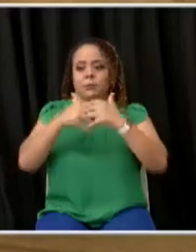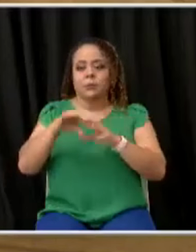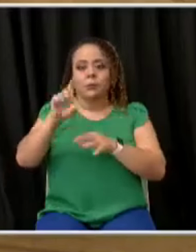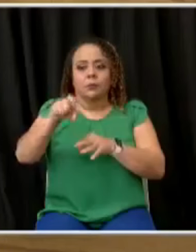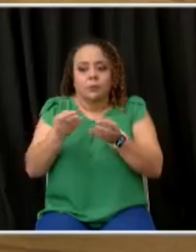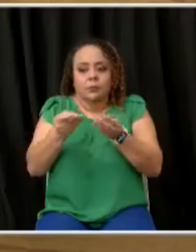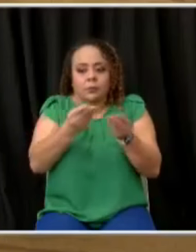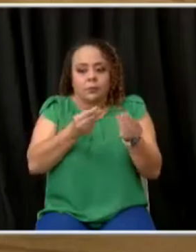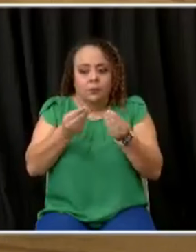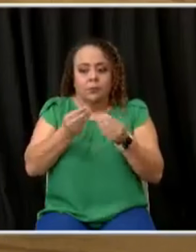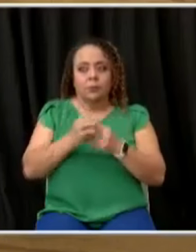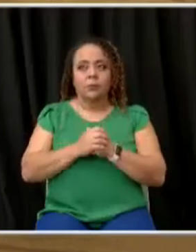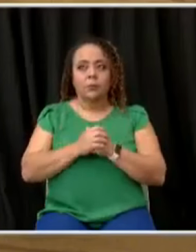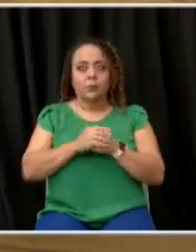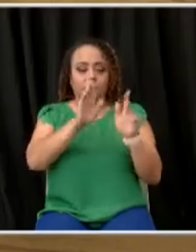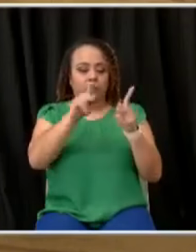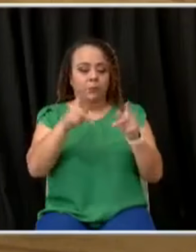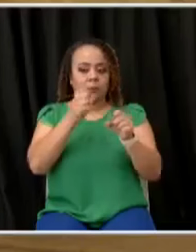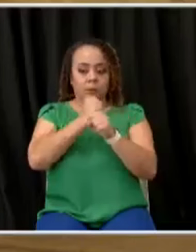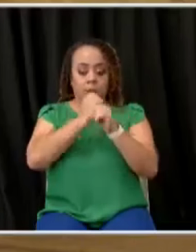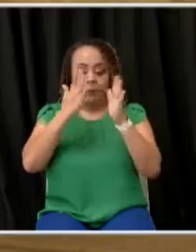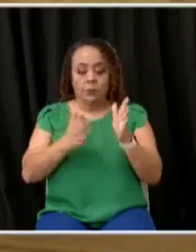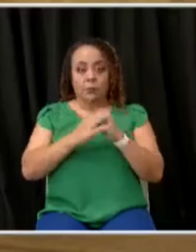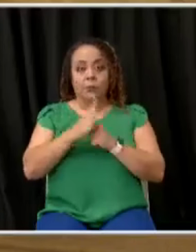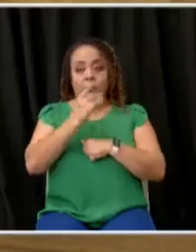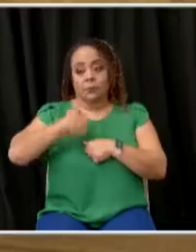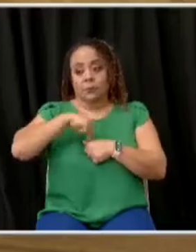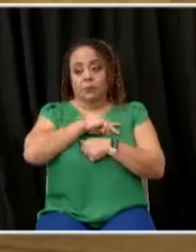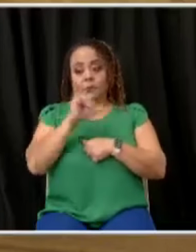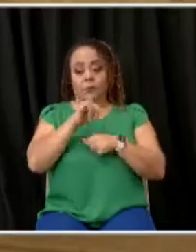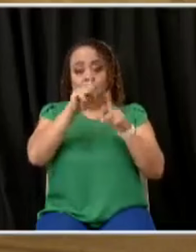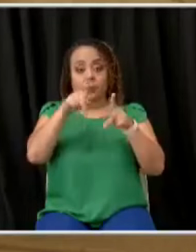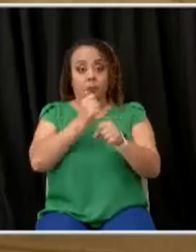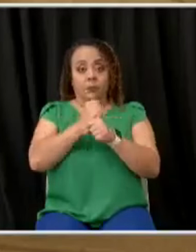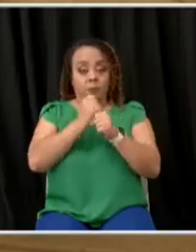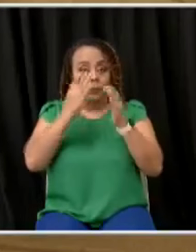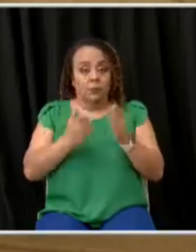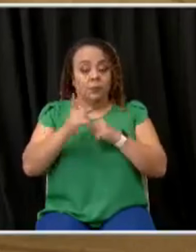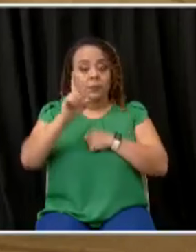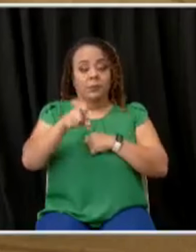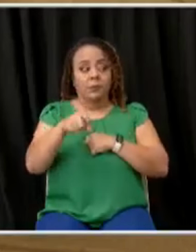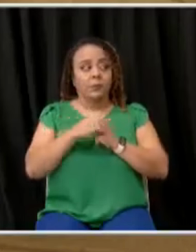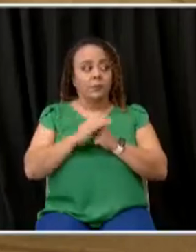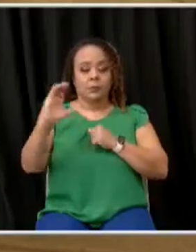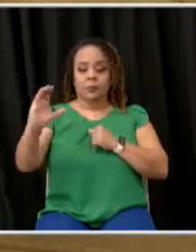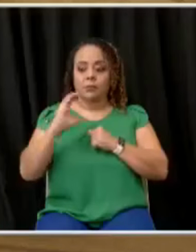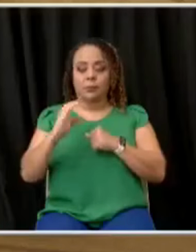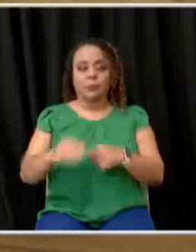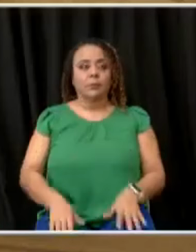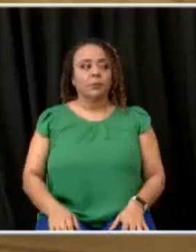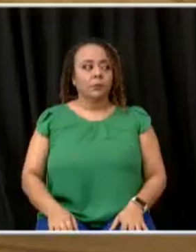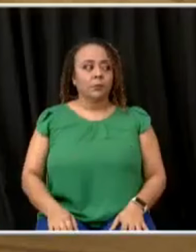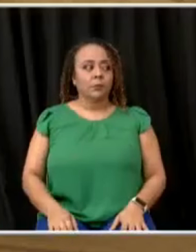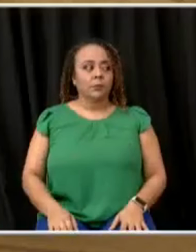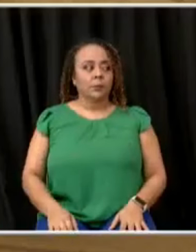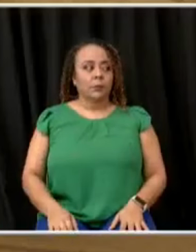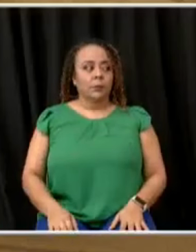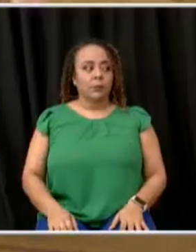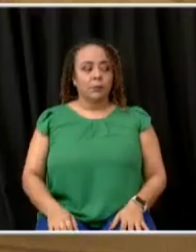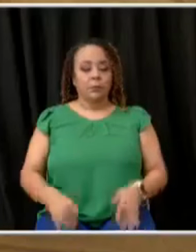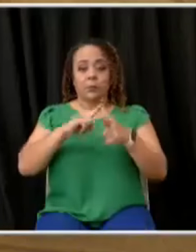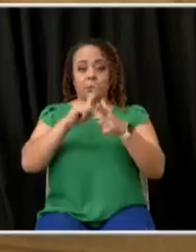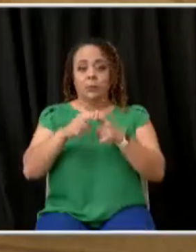que produzcamos, la persona empleadora, y nosotros como persona trabajadora necesitamos un salario. Entonces, ¿qué es